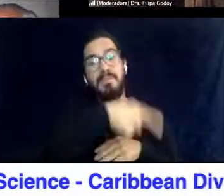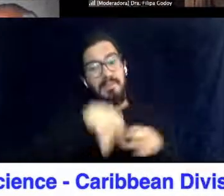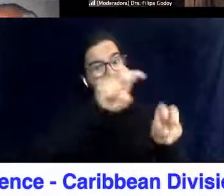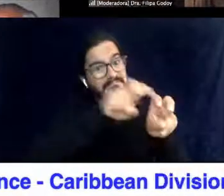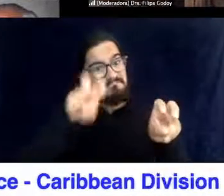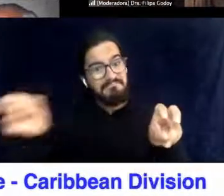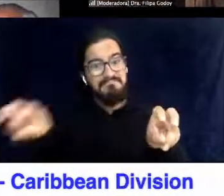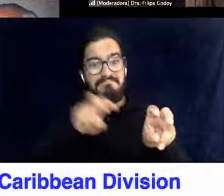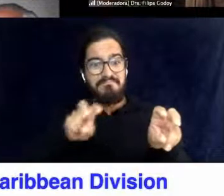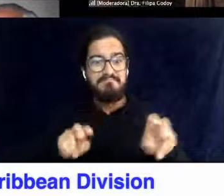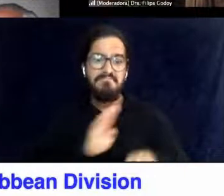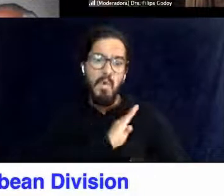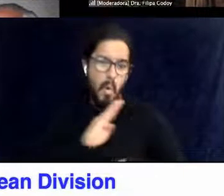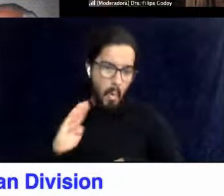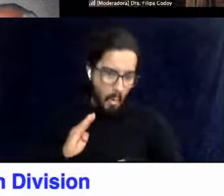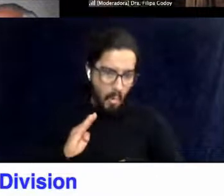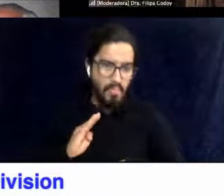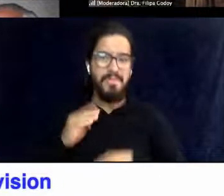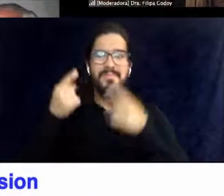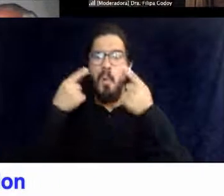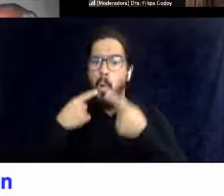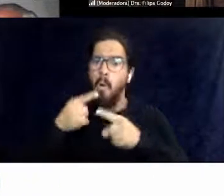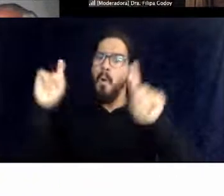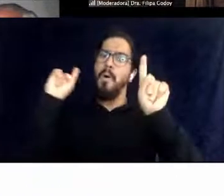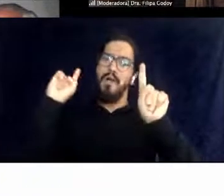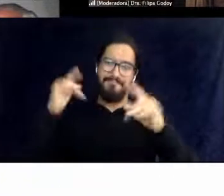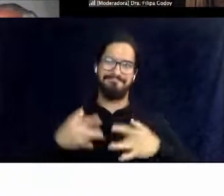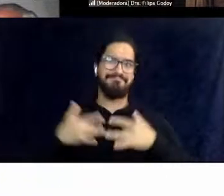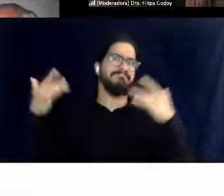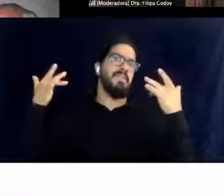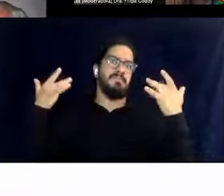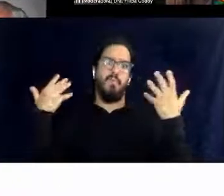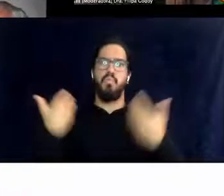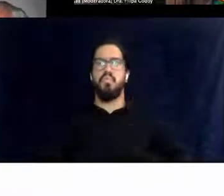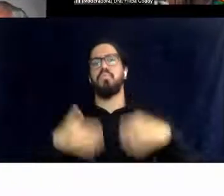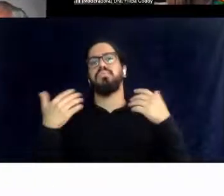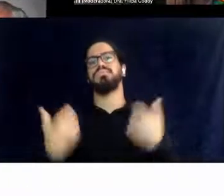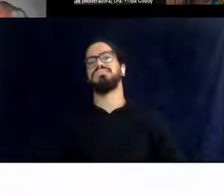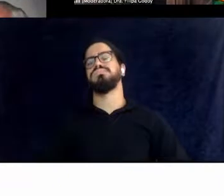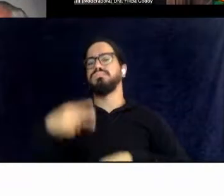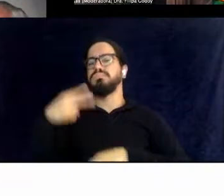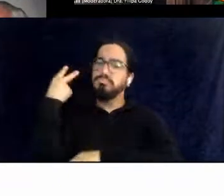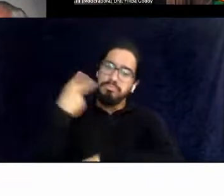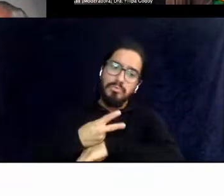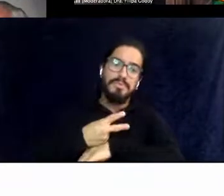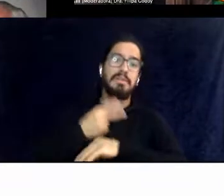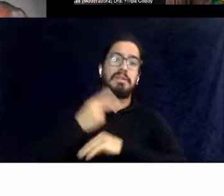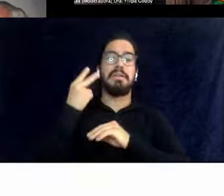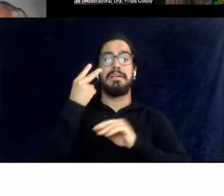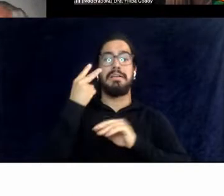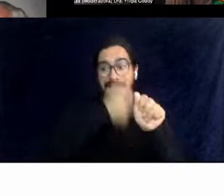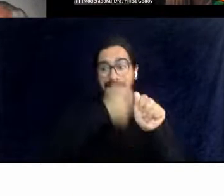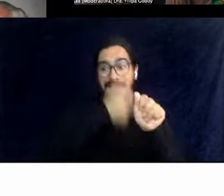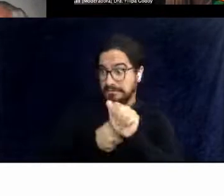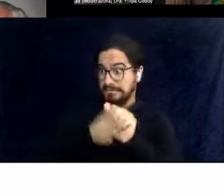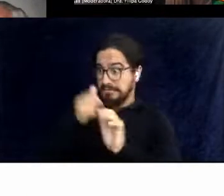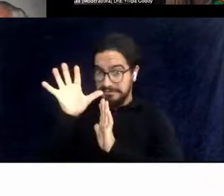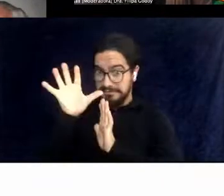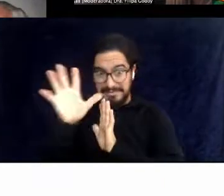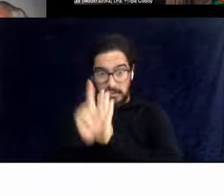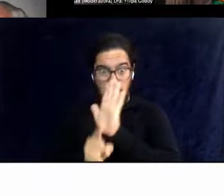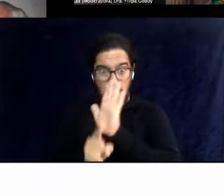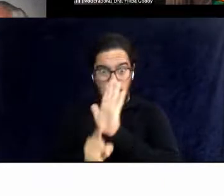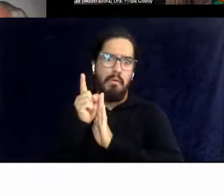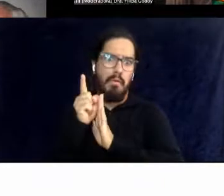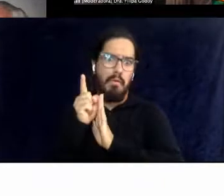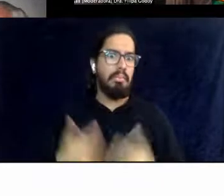hecho este increíble evento. 2 días, 5 horas. Fue realmente increíble. Todo el